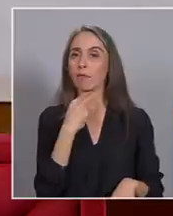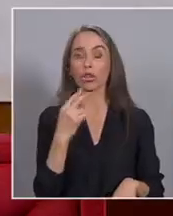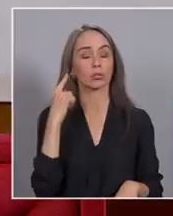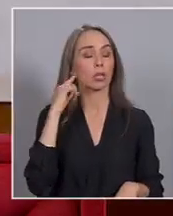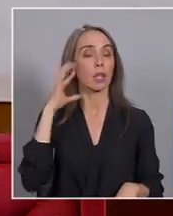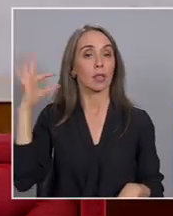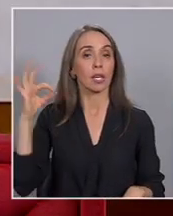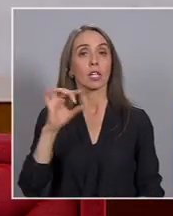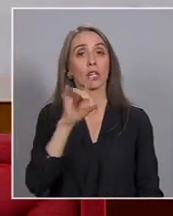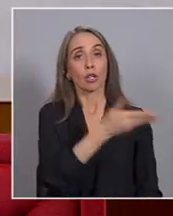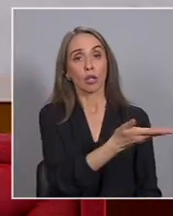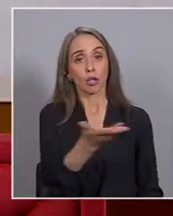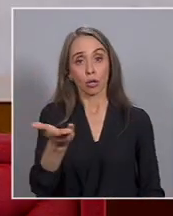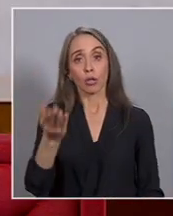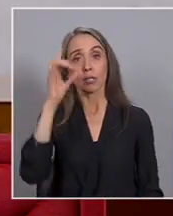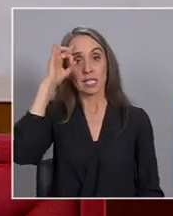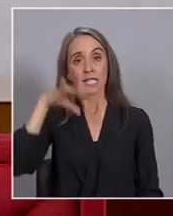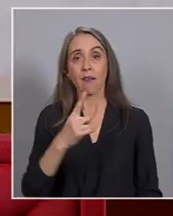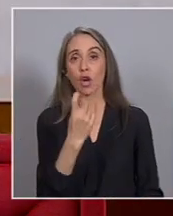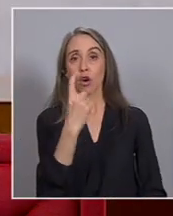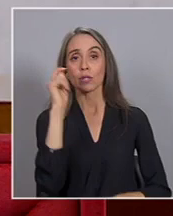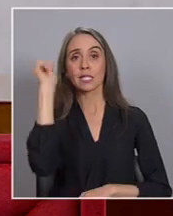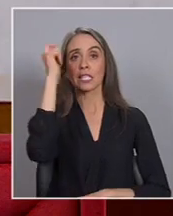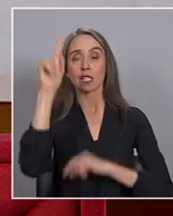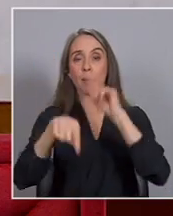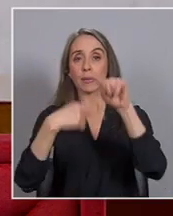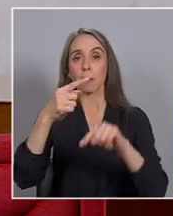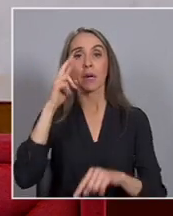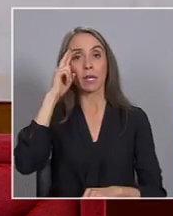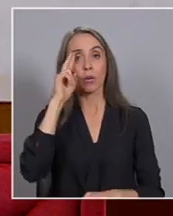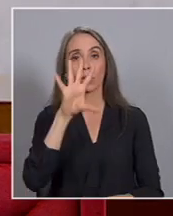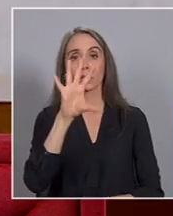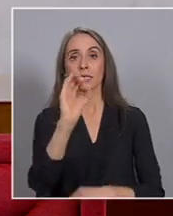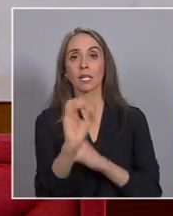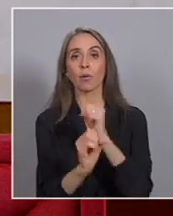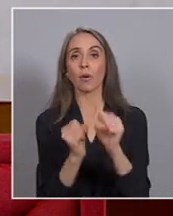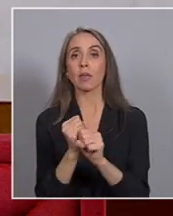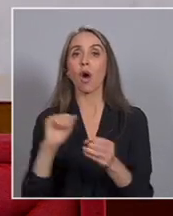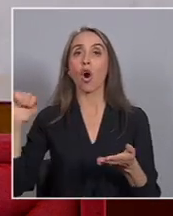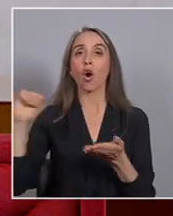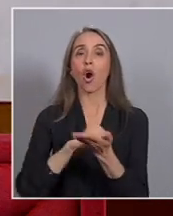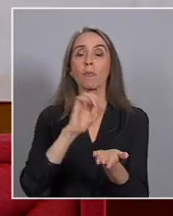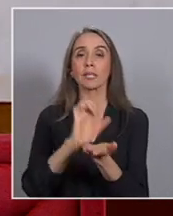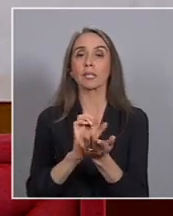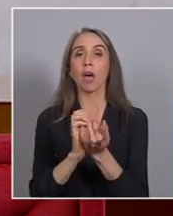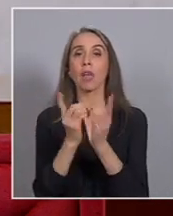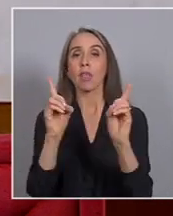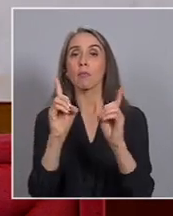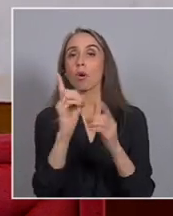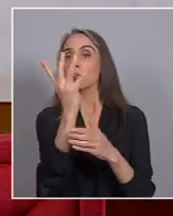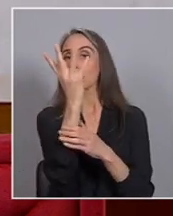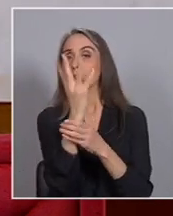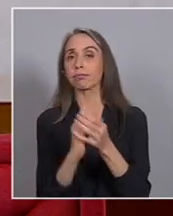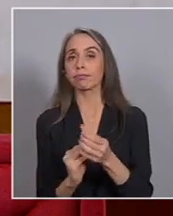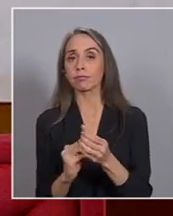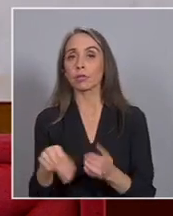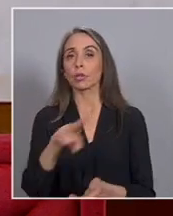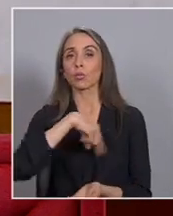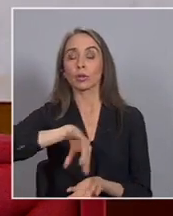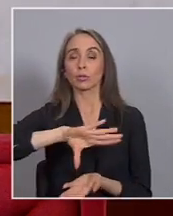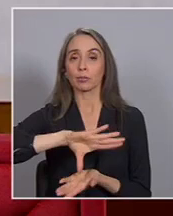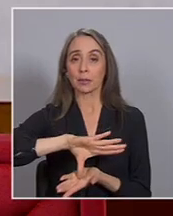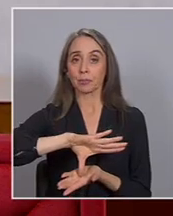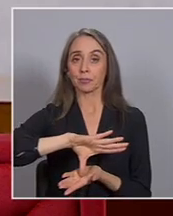el 11 de septiembre próximo conmemoraremos medio siglo del golpe de Estado que quebró la democracia en nuestro